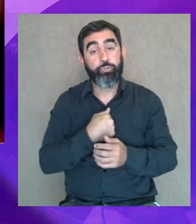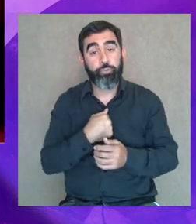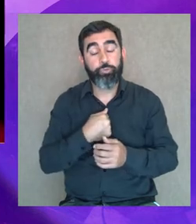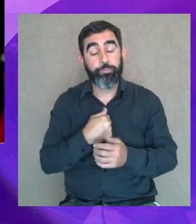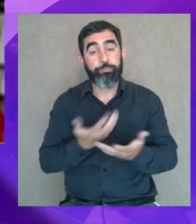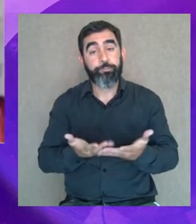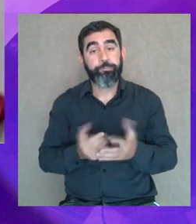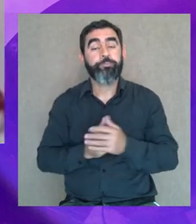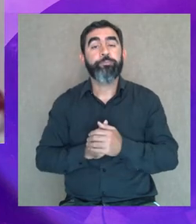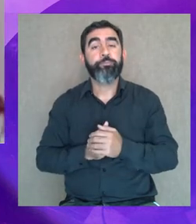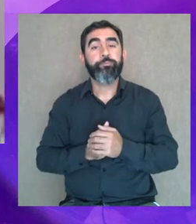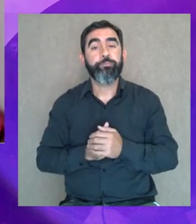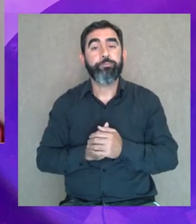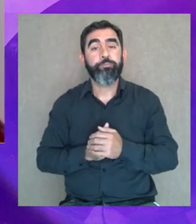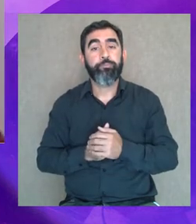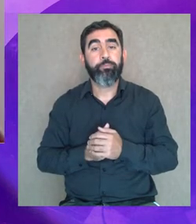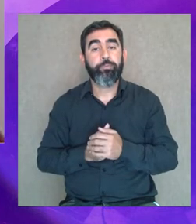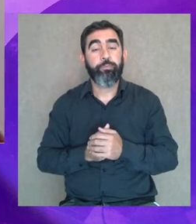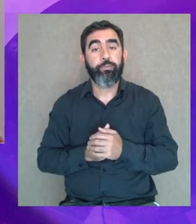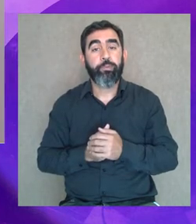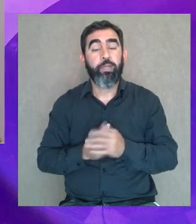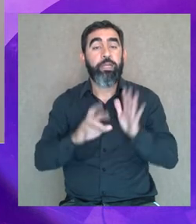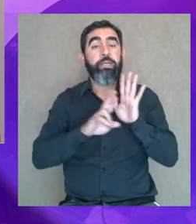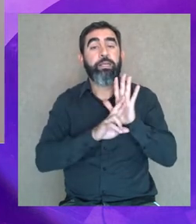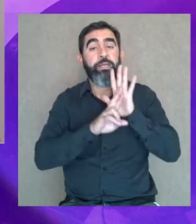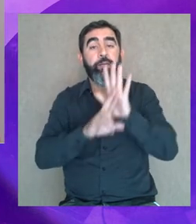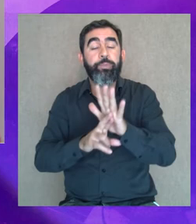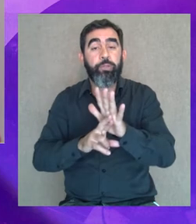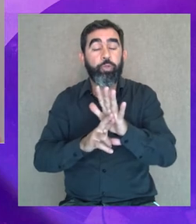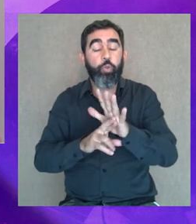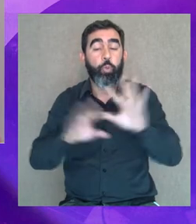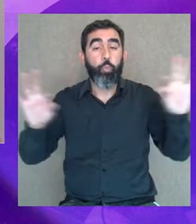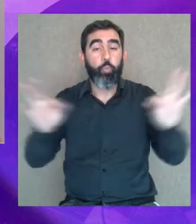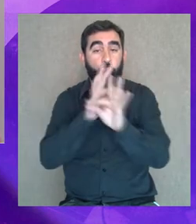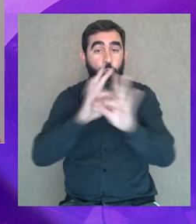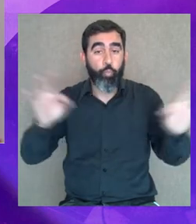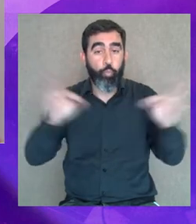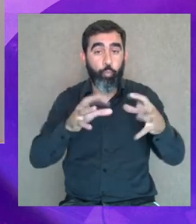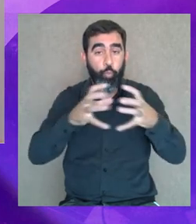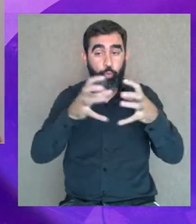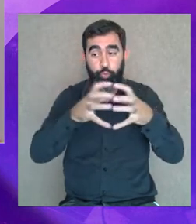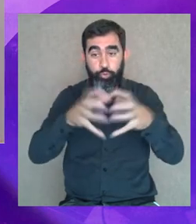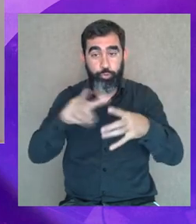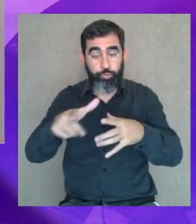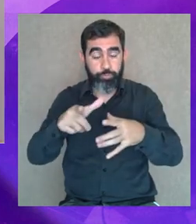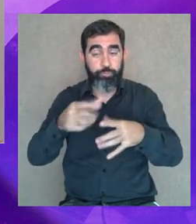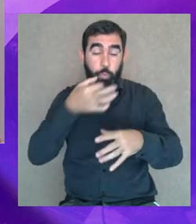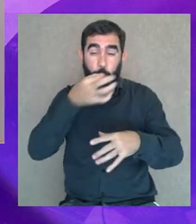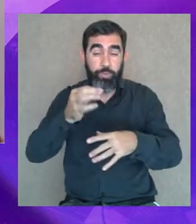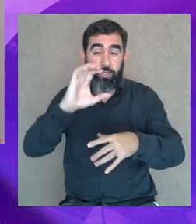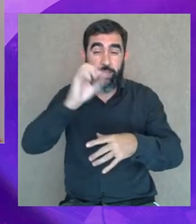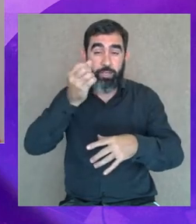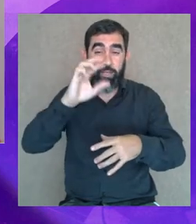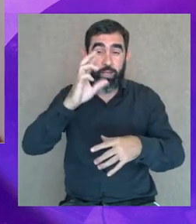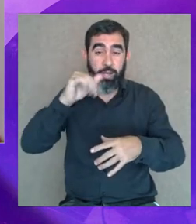estoy en este caso representando a la orquesta y haciéndome un poco eco de lo que decía